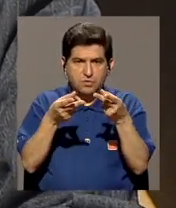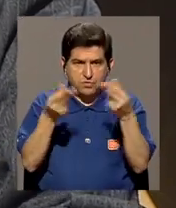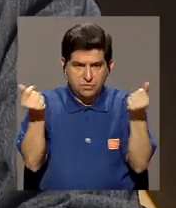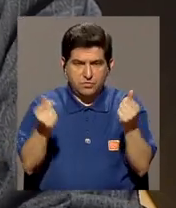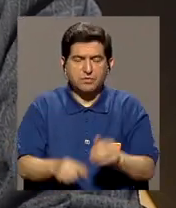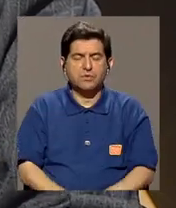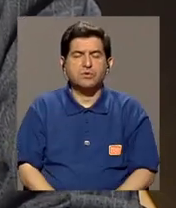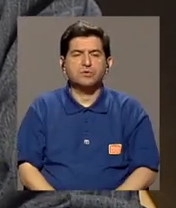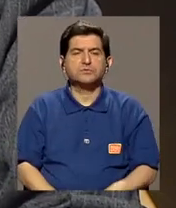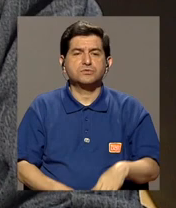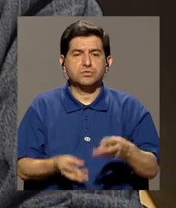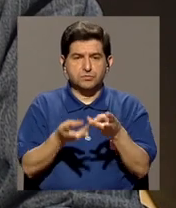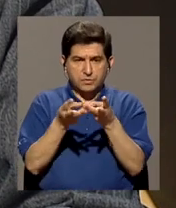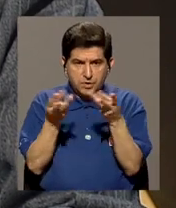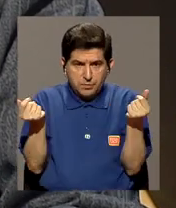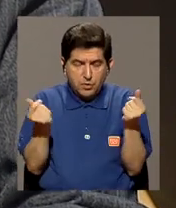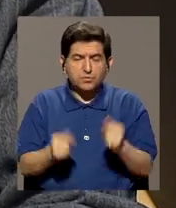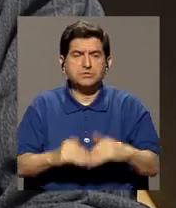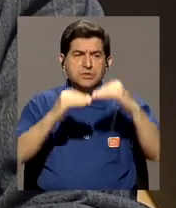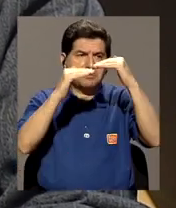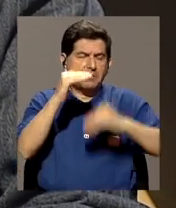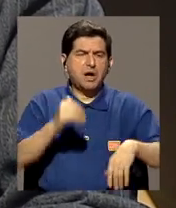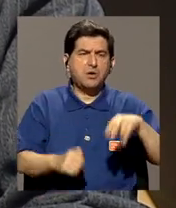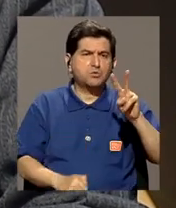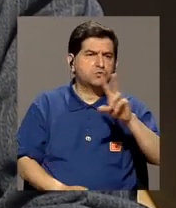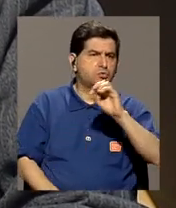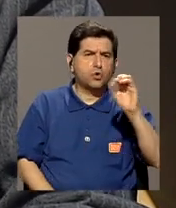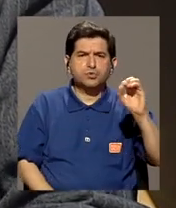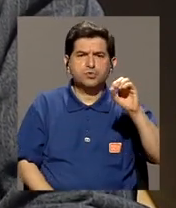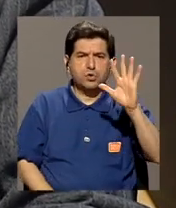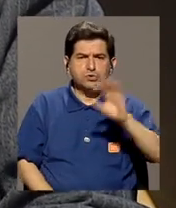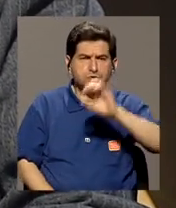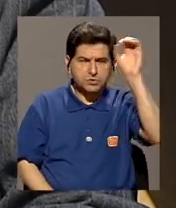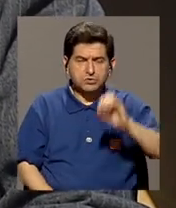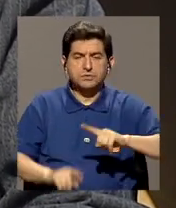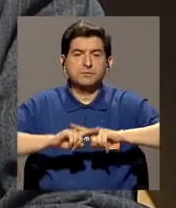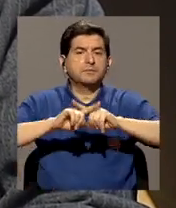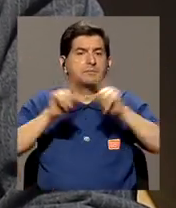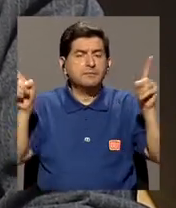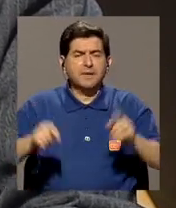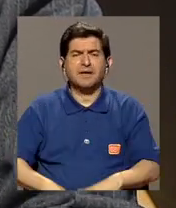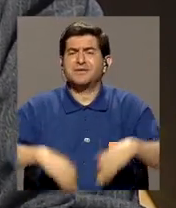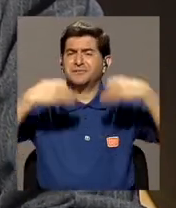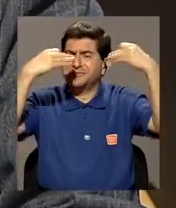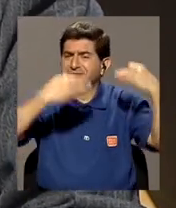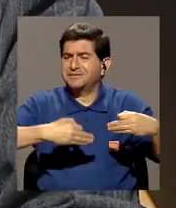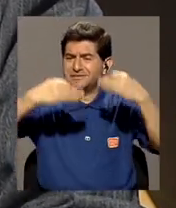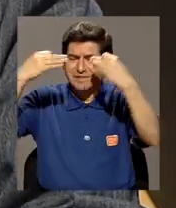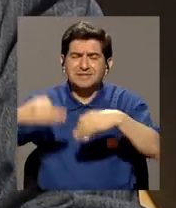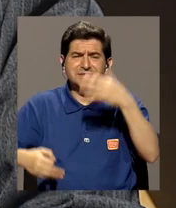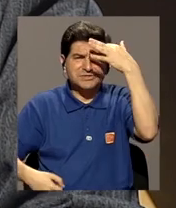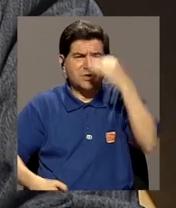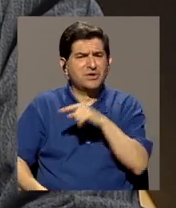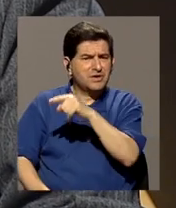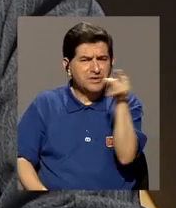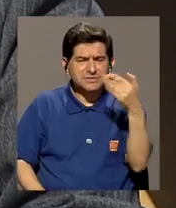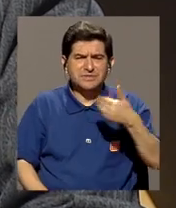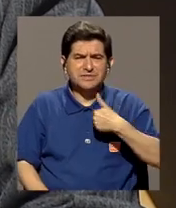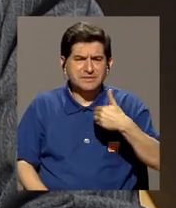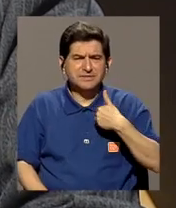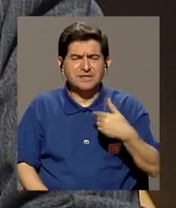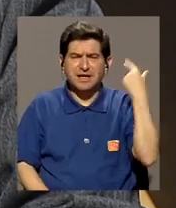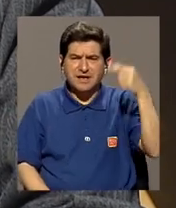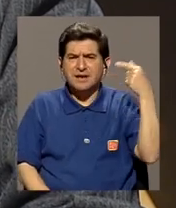entre un 2 y un 5 por ciento pero entonces medidas creen ustedes que debería tener